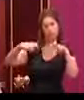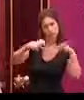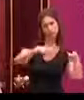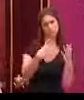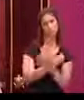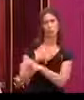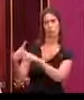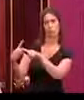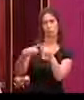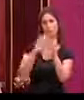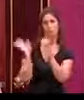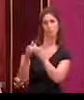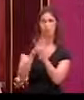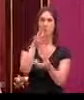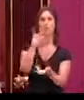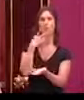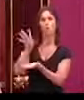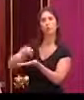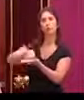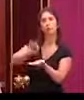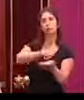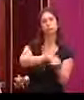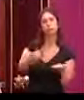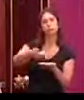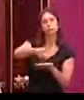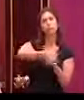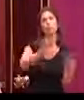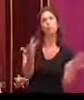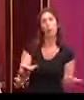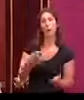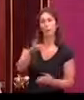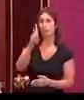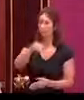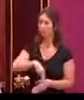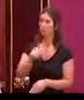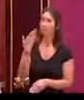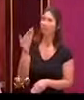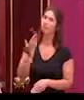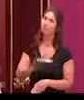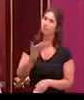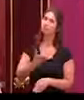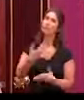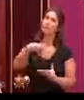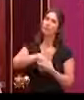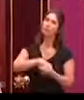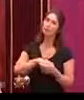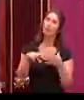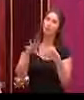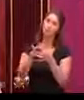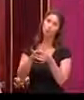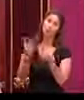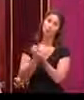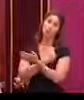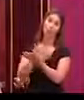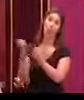distintos grupos municipales para conocer nuestras propuestas, para conocer nuestras alegaciones, y eso yo creo que ha sido también parte, junto con el trabajo de los